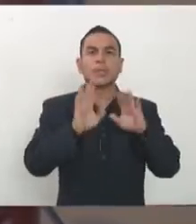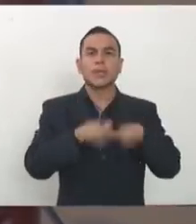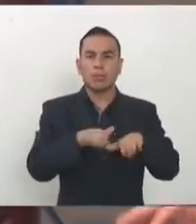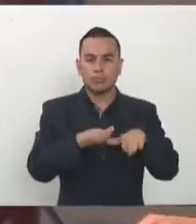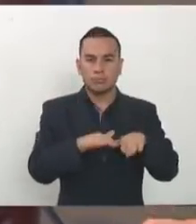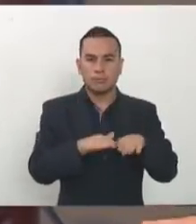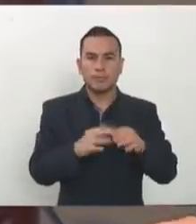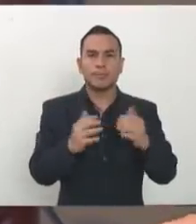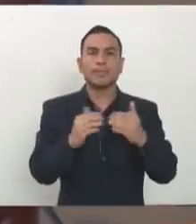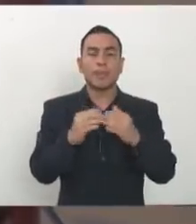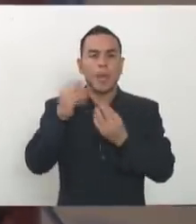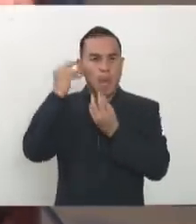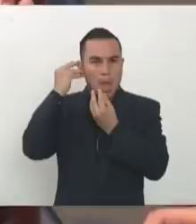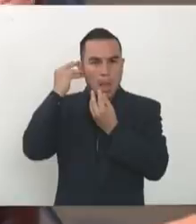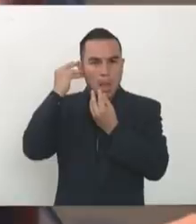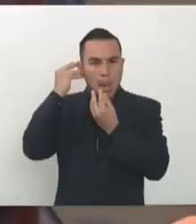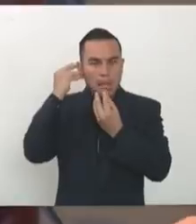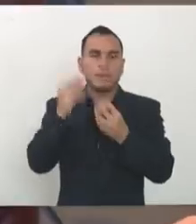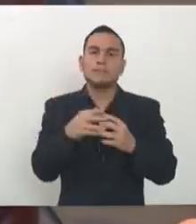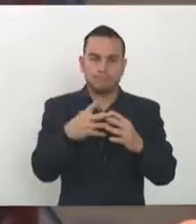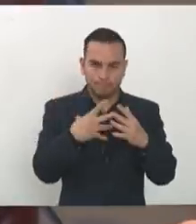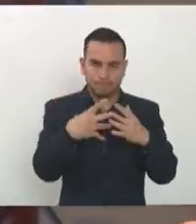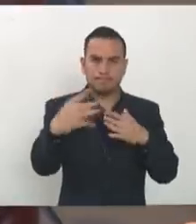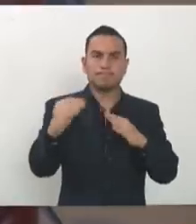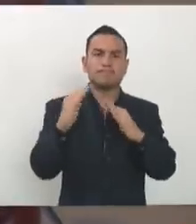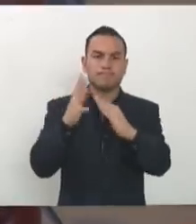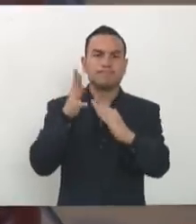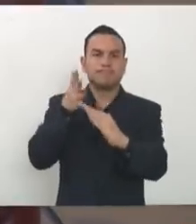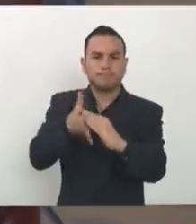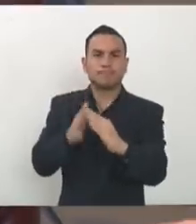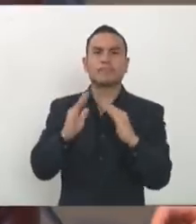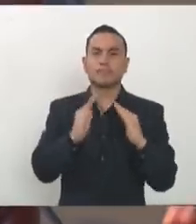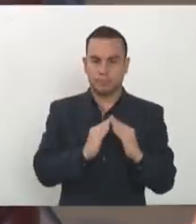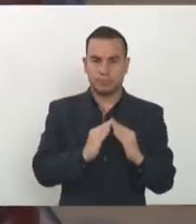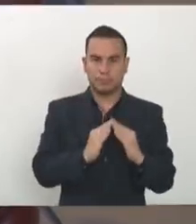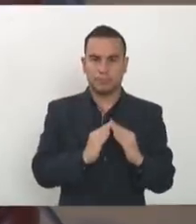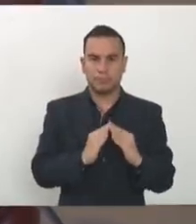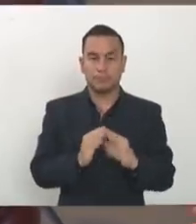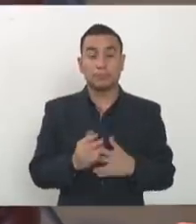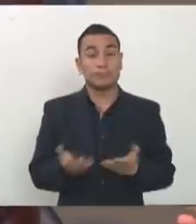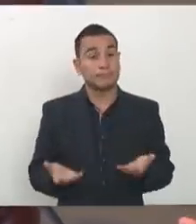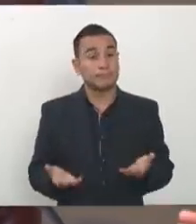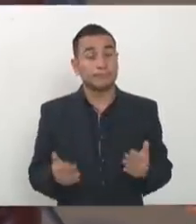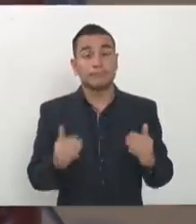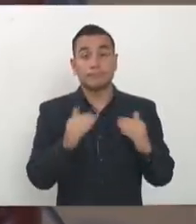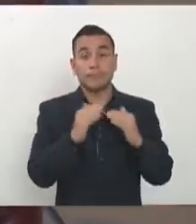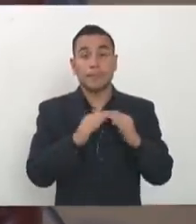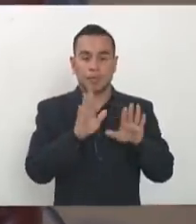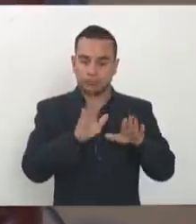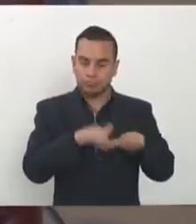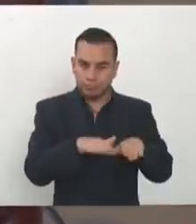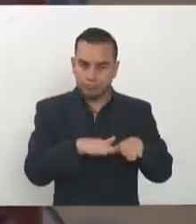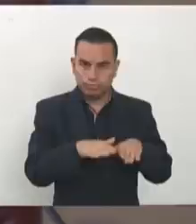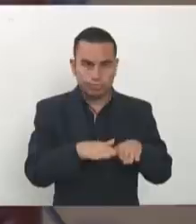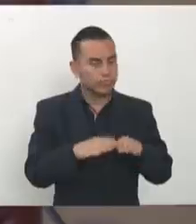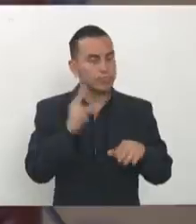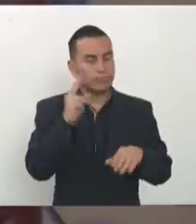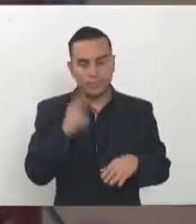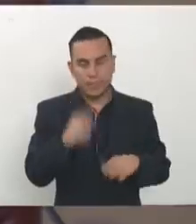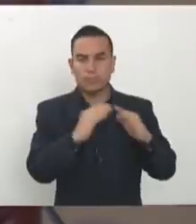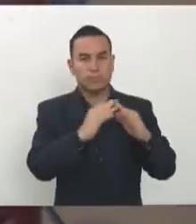demasiada enumeración inconsciente hay 300 400 personas pegadas hubo una pegada a la otra igual en las maquilas son